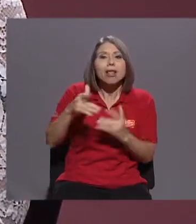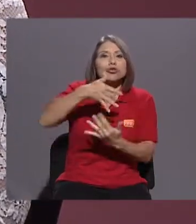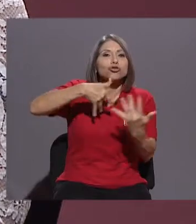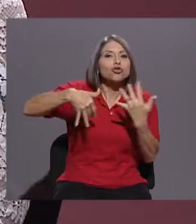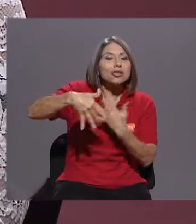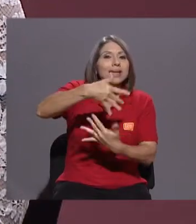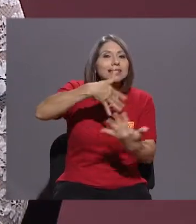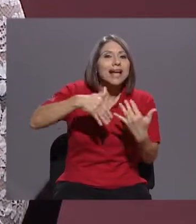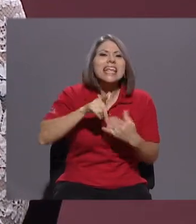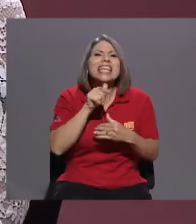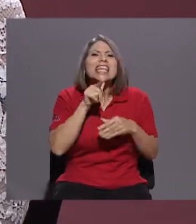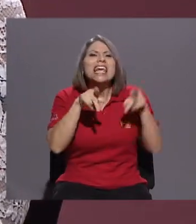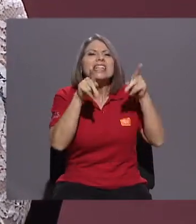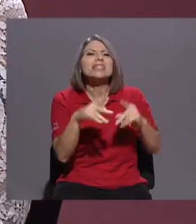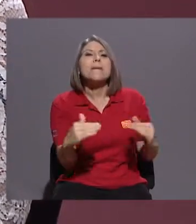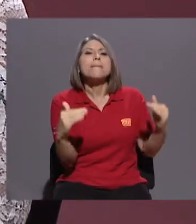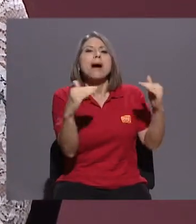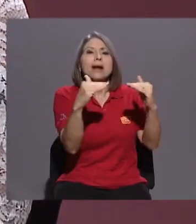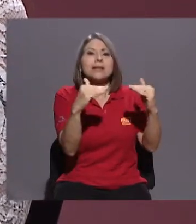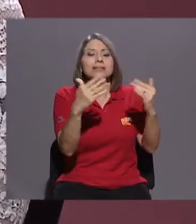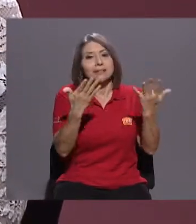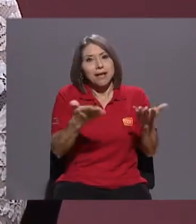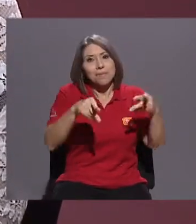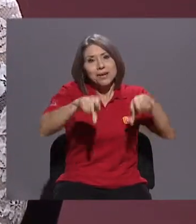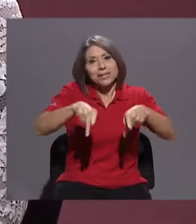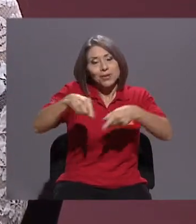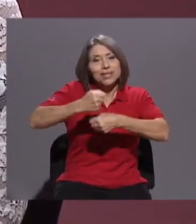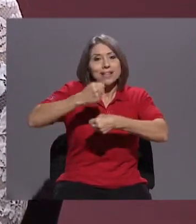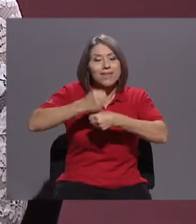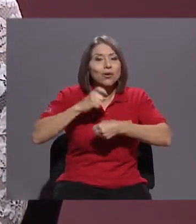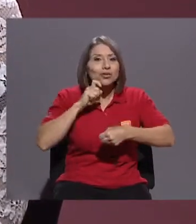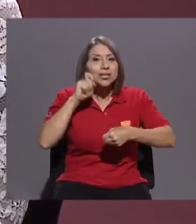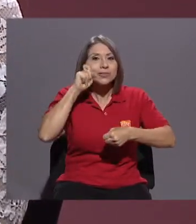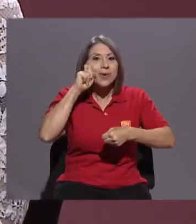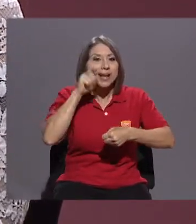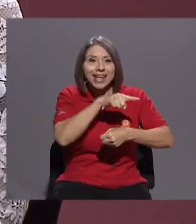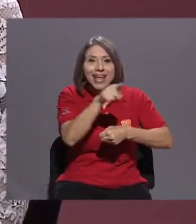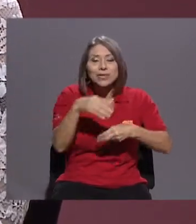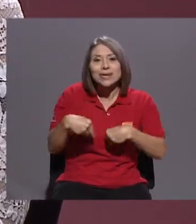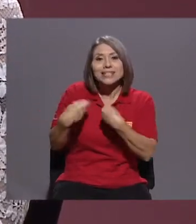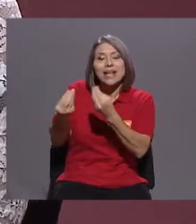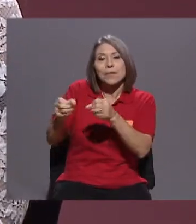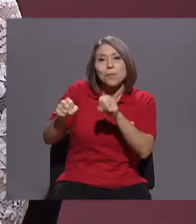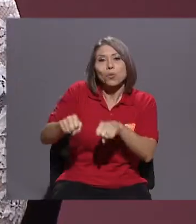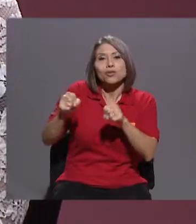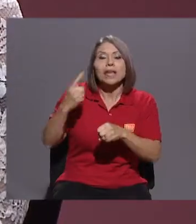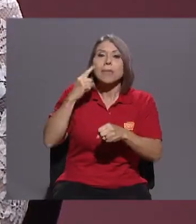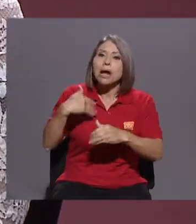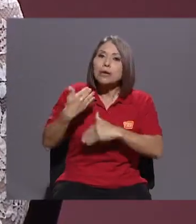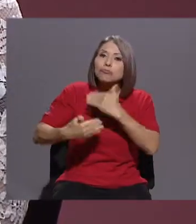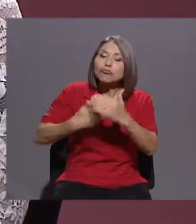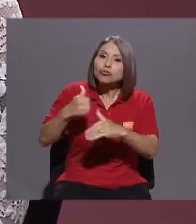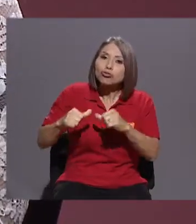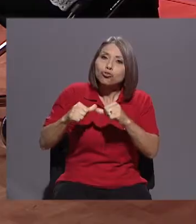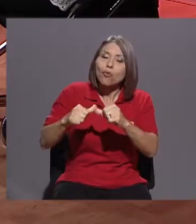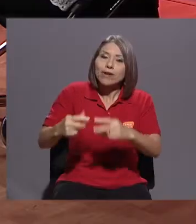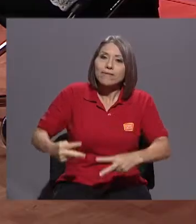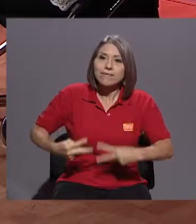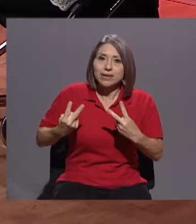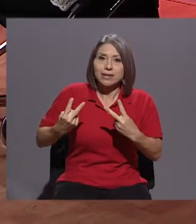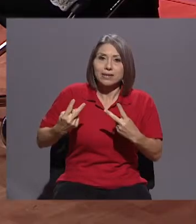¿Y cuáles son sus pares? Bueno, pues Aquellas personas Que están en trabajo sexual Y que les brindan Una posibilidad De sobrevivir